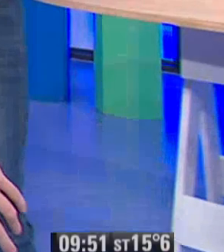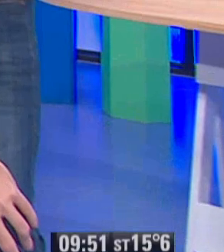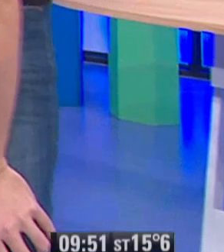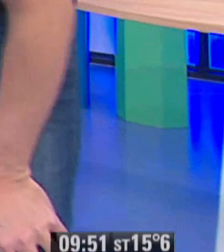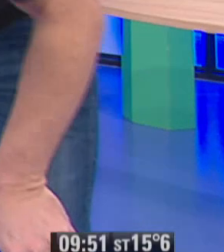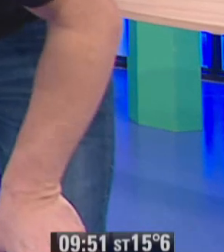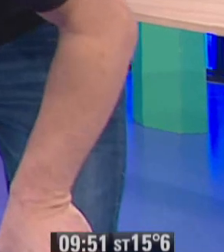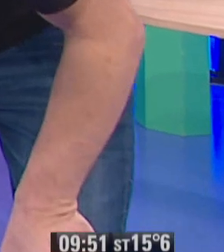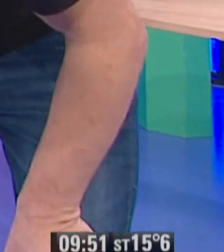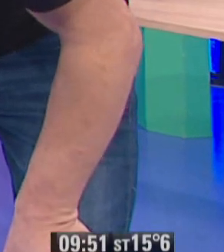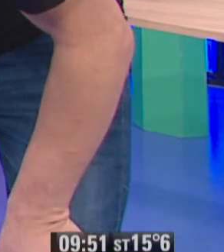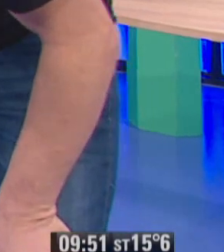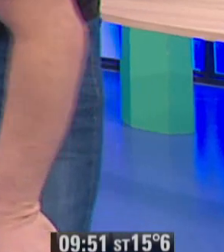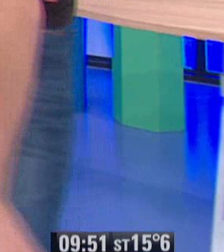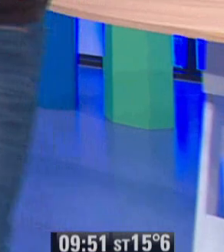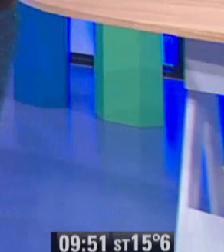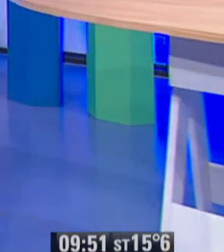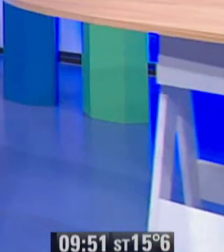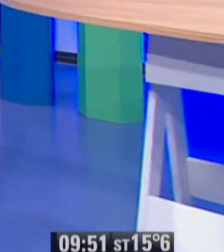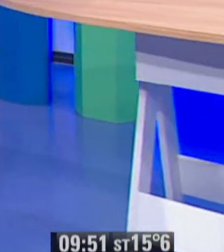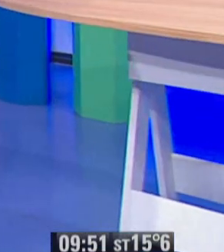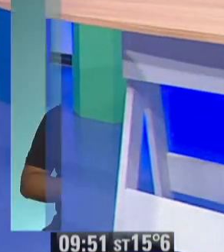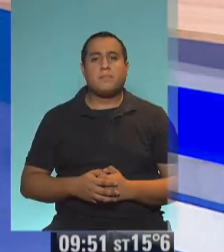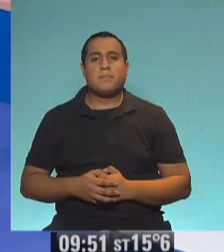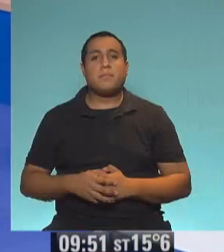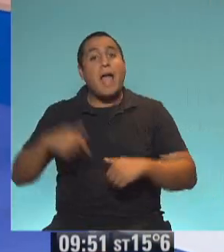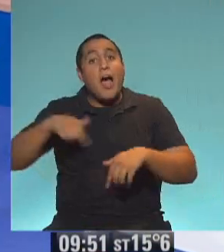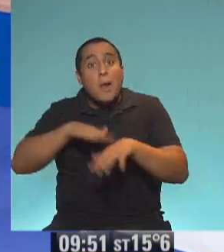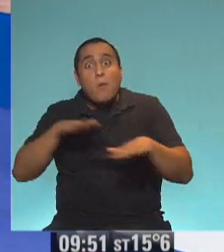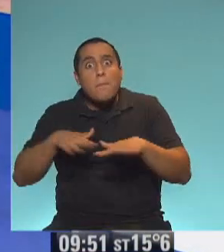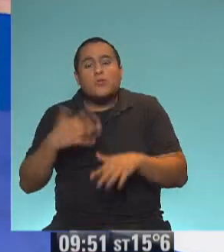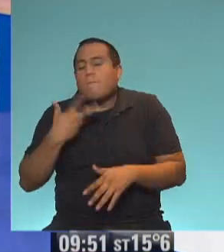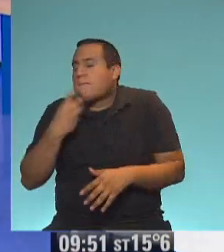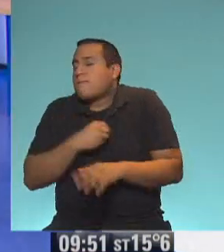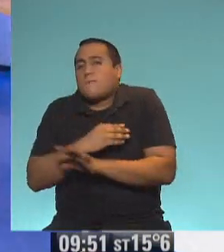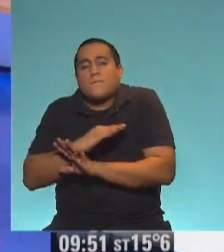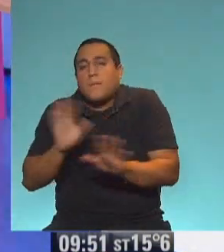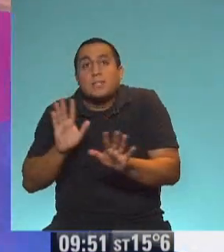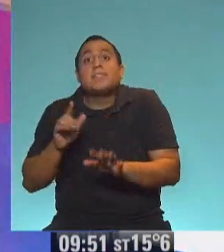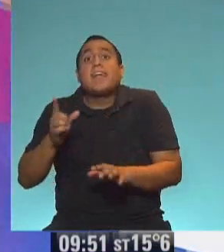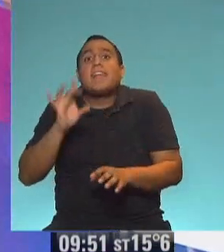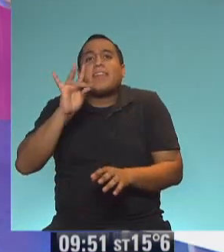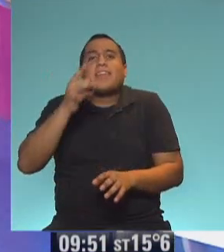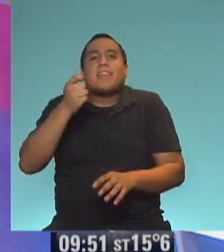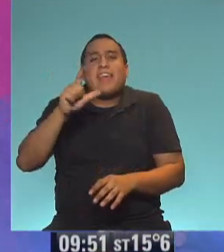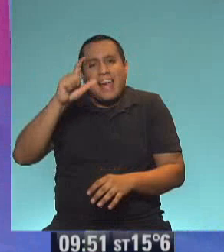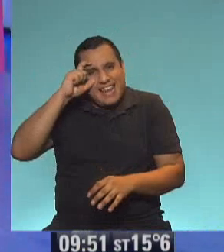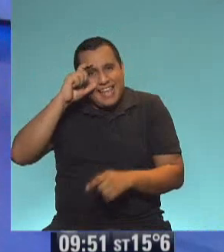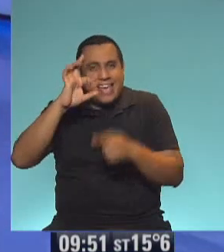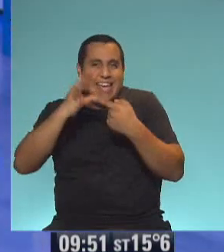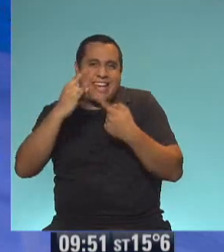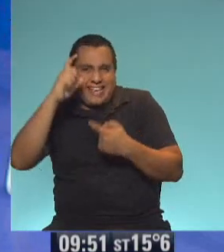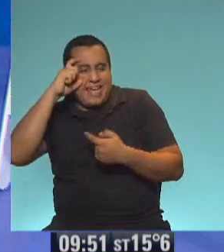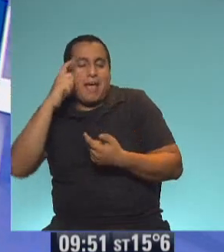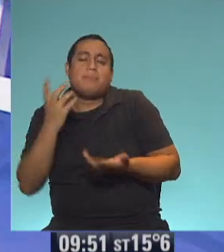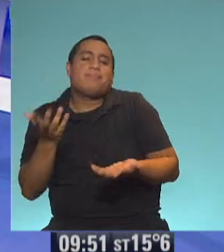besó. Llegó el momento más divertido, por lo menos para mí, el Dale Qué. Sí, muy bien, vamos a elegir, poder elegir a qué